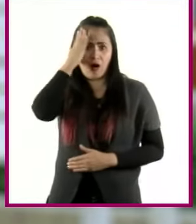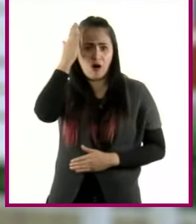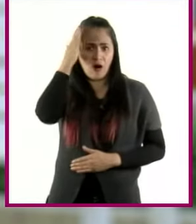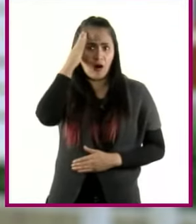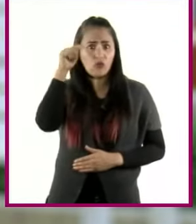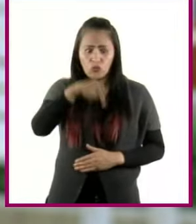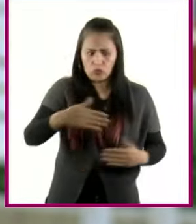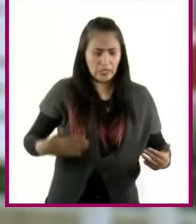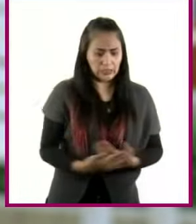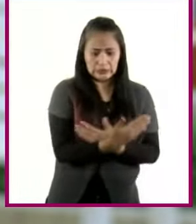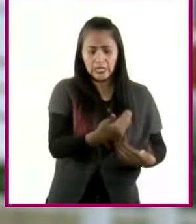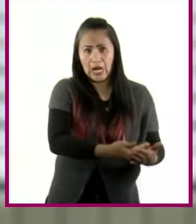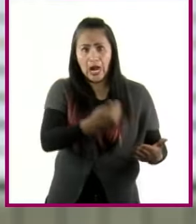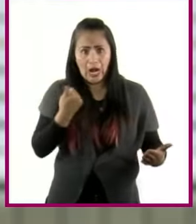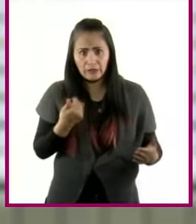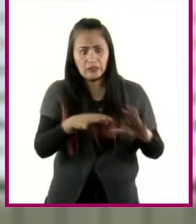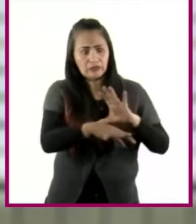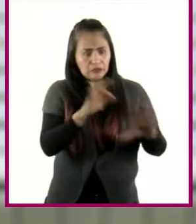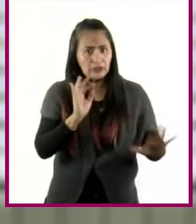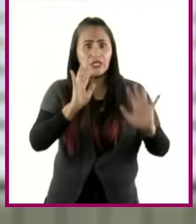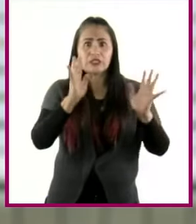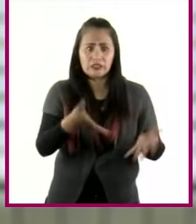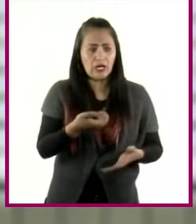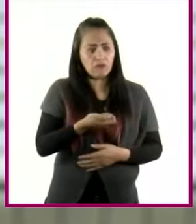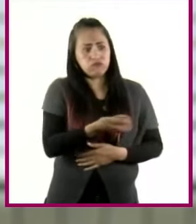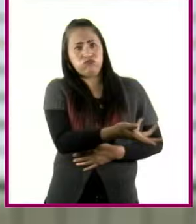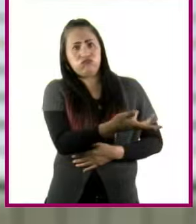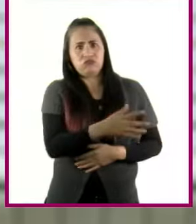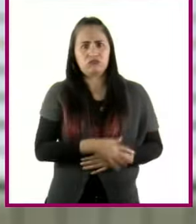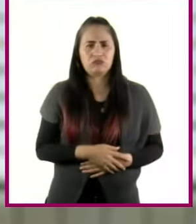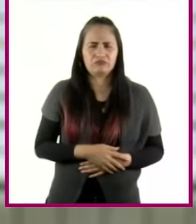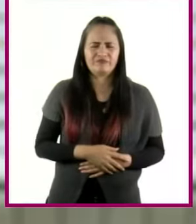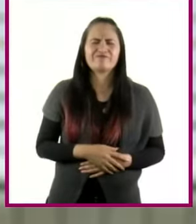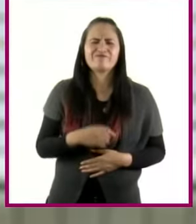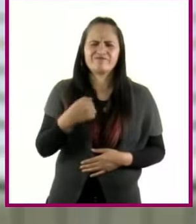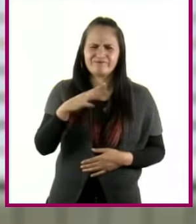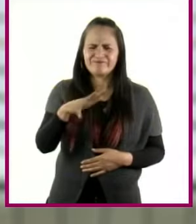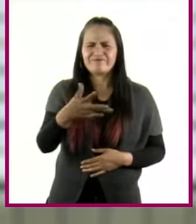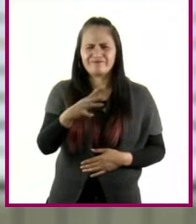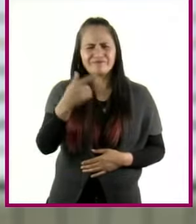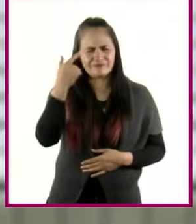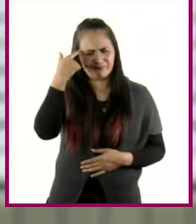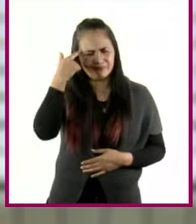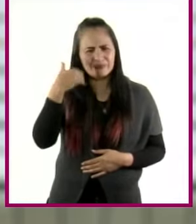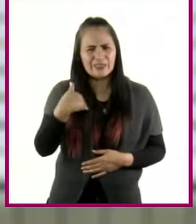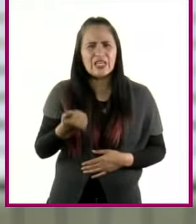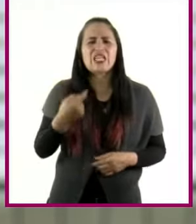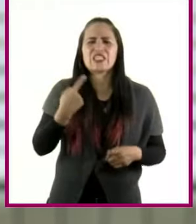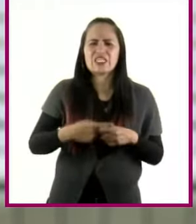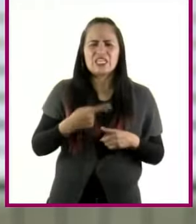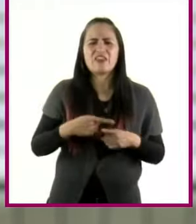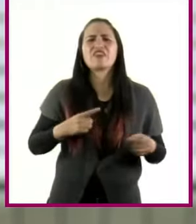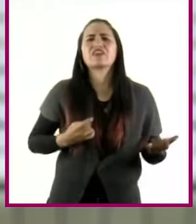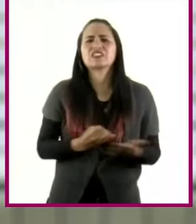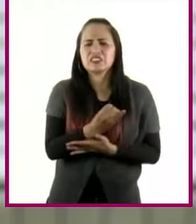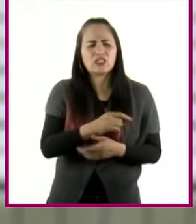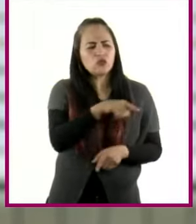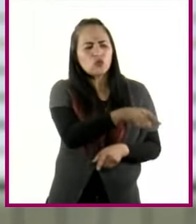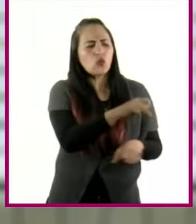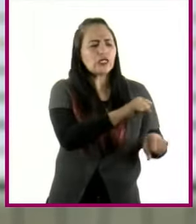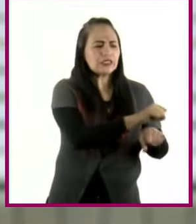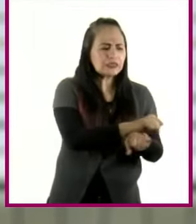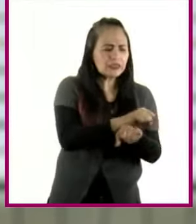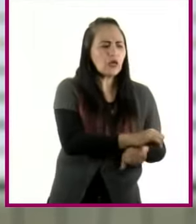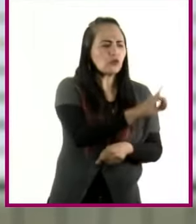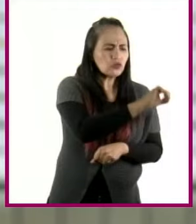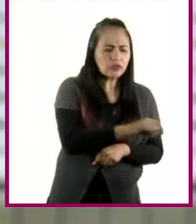antes de nacer y no lo pudieras cambiar. Creo que ya sé para dónde vas. ¿Quién decide quién es o no esclavo? En